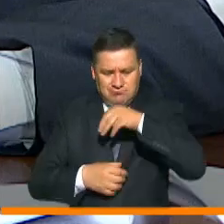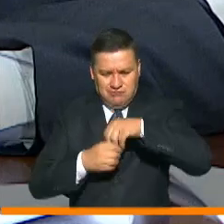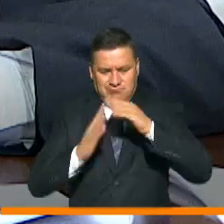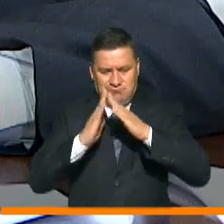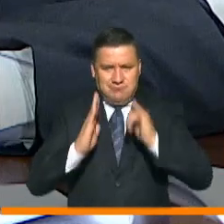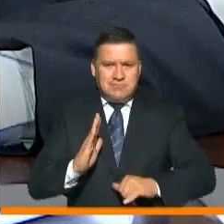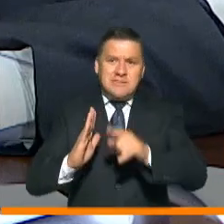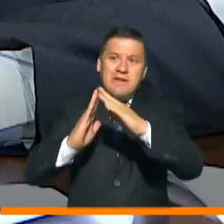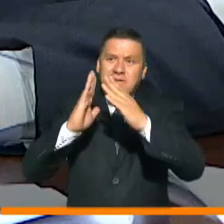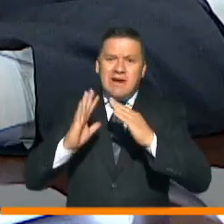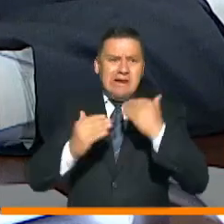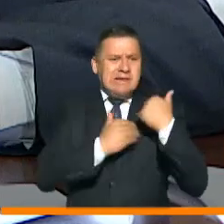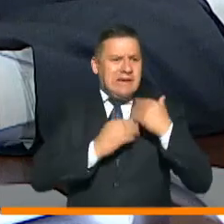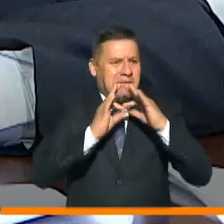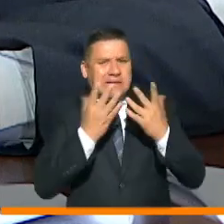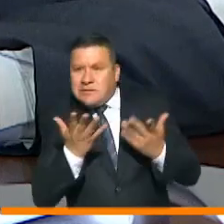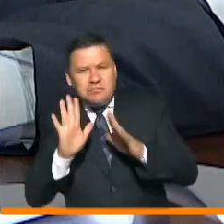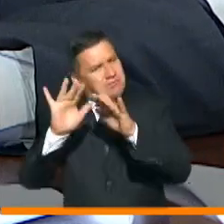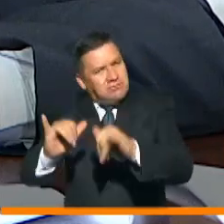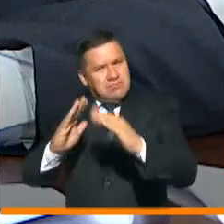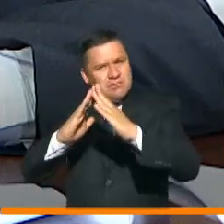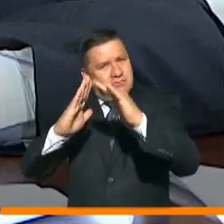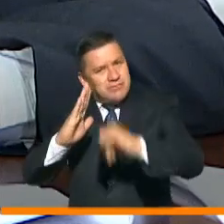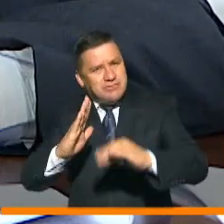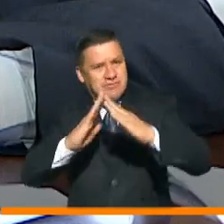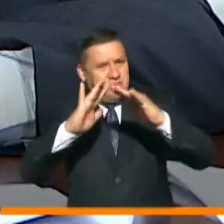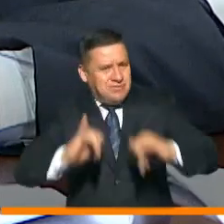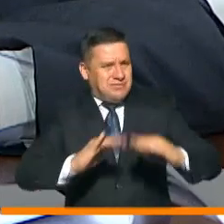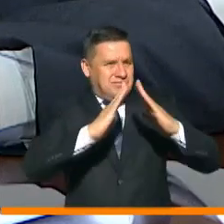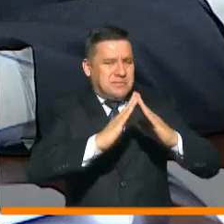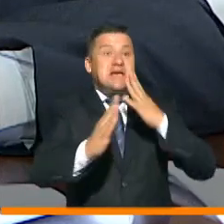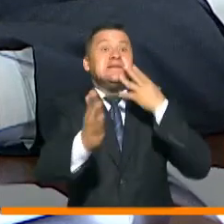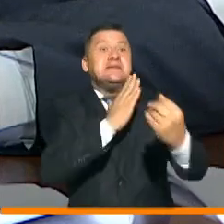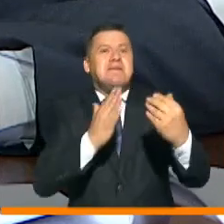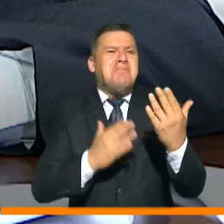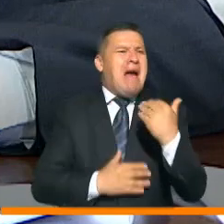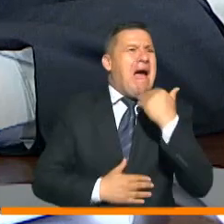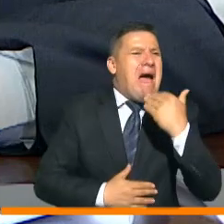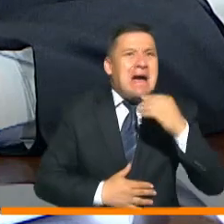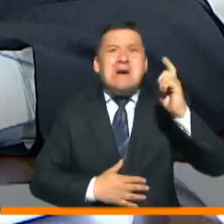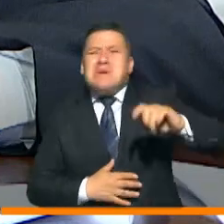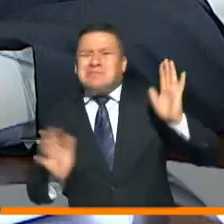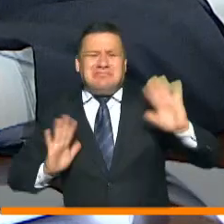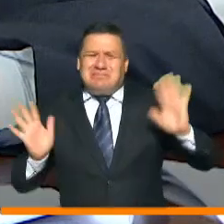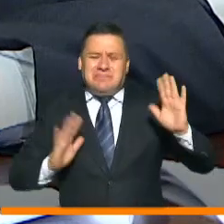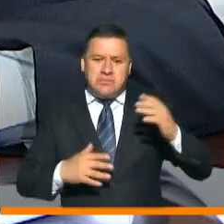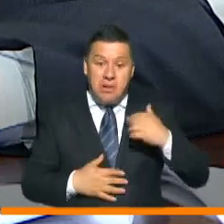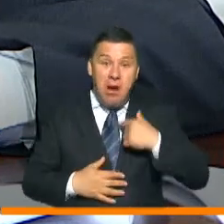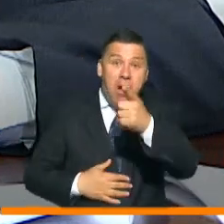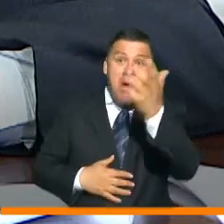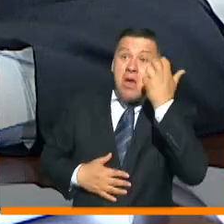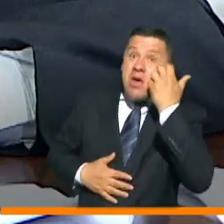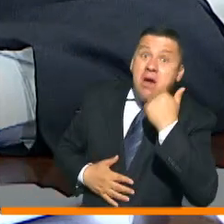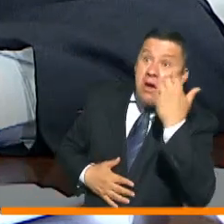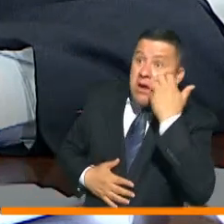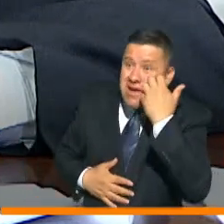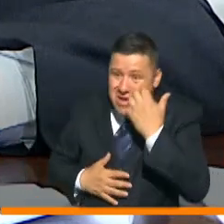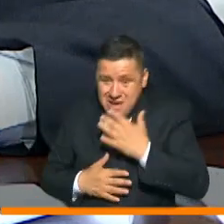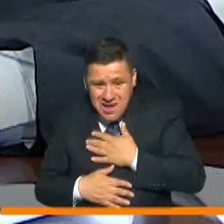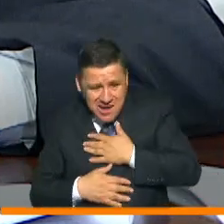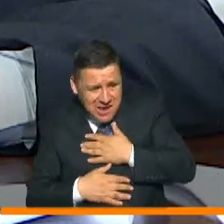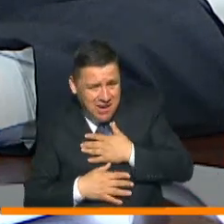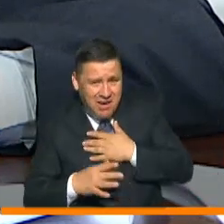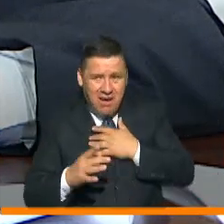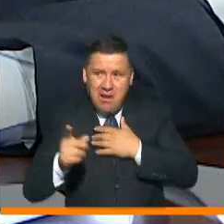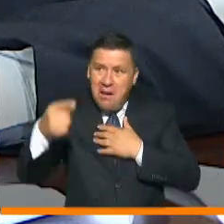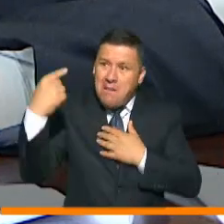hacer un autoaislamiento responsable, no salir de casa si se tienen síntomas respiratorios o si se ha tenido